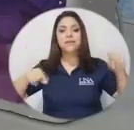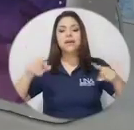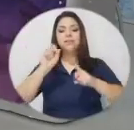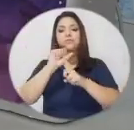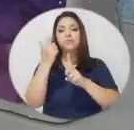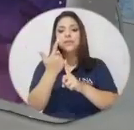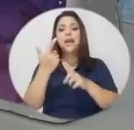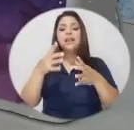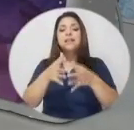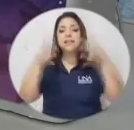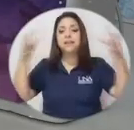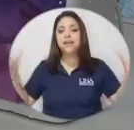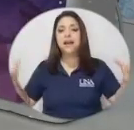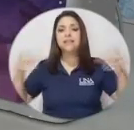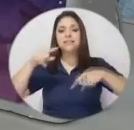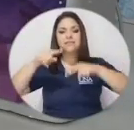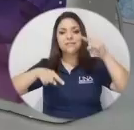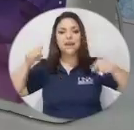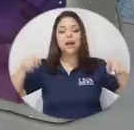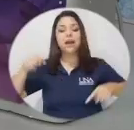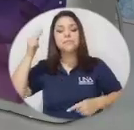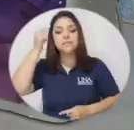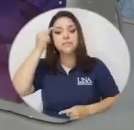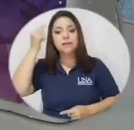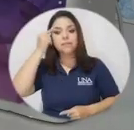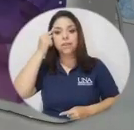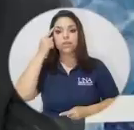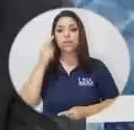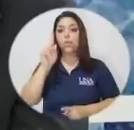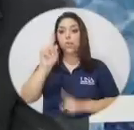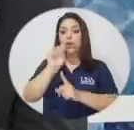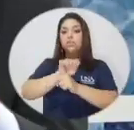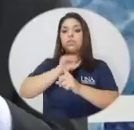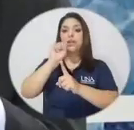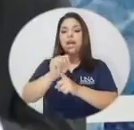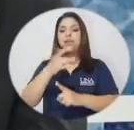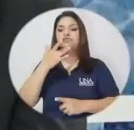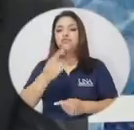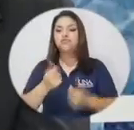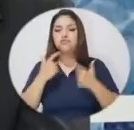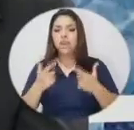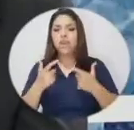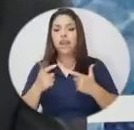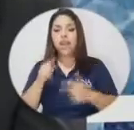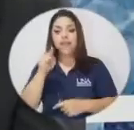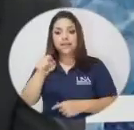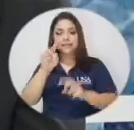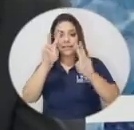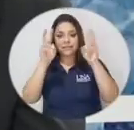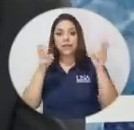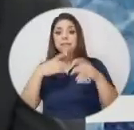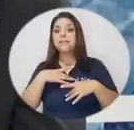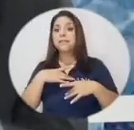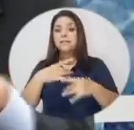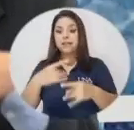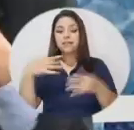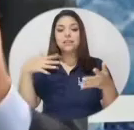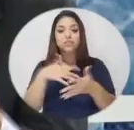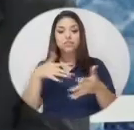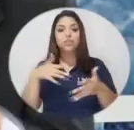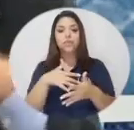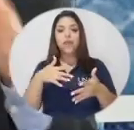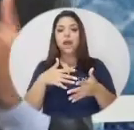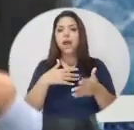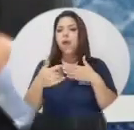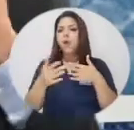social, una enorme diversidad de pensamiento, una sociedad muy rica en ese aspecto y que es muy interesante de estudiar, más